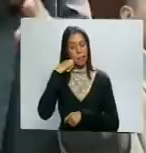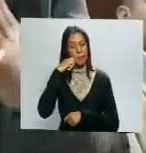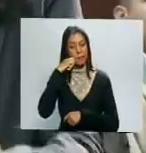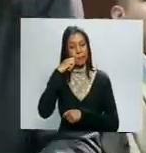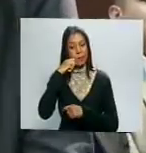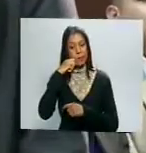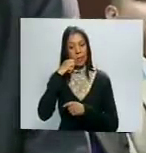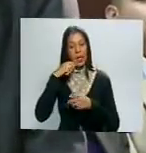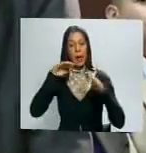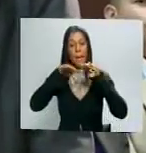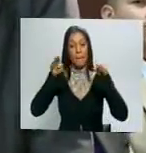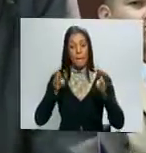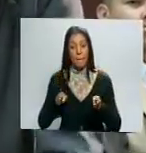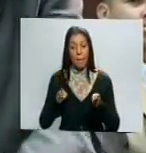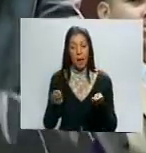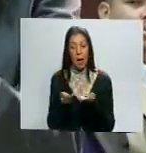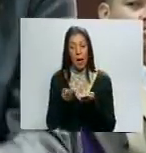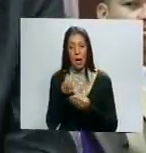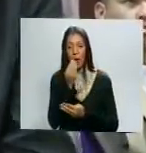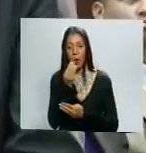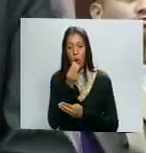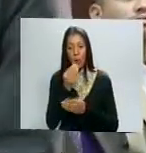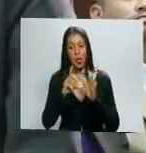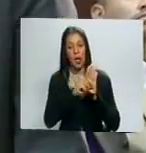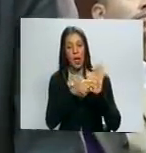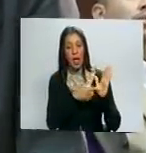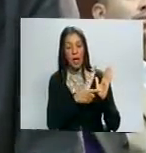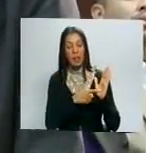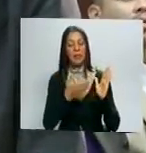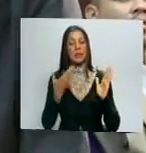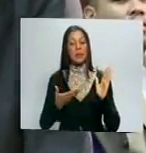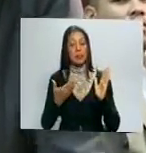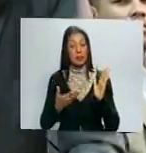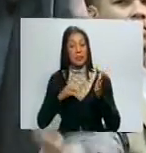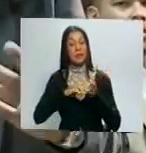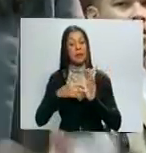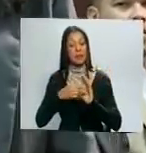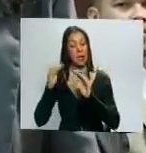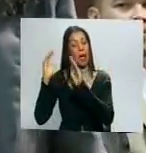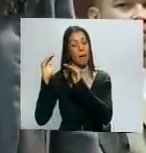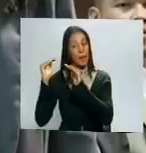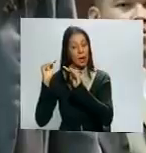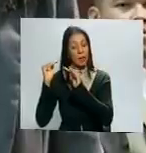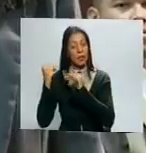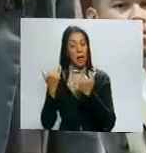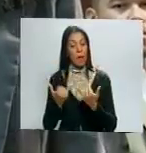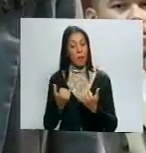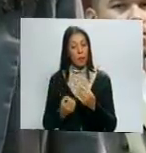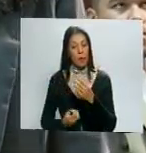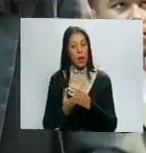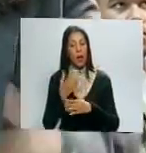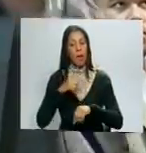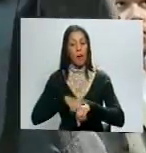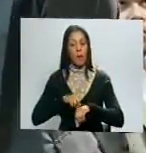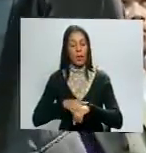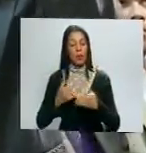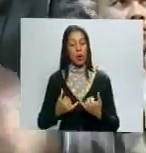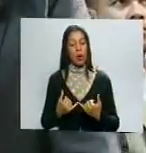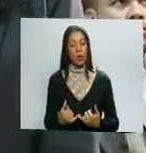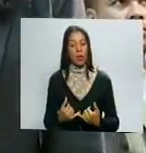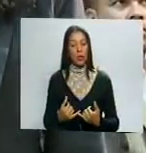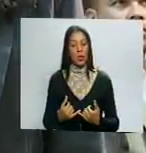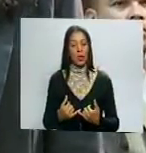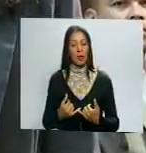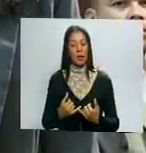representa una esperanza. Llega en un momento donde para nadie es un secreto que, como bien lo